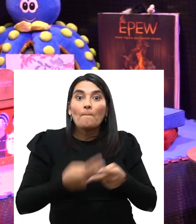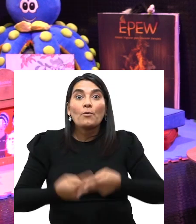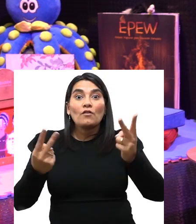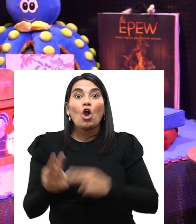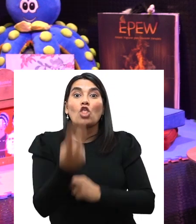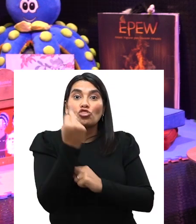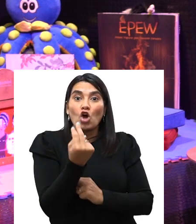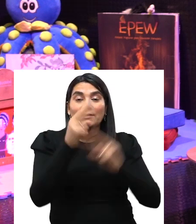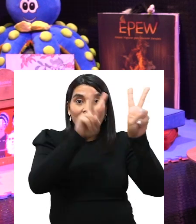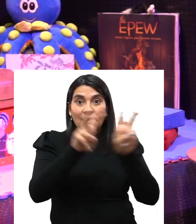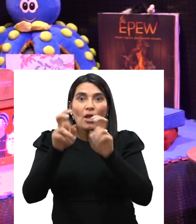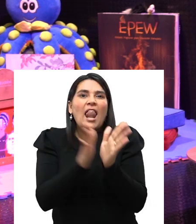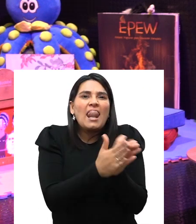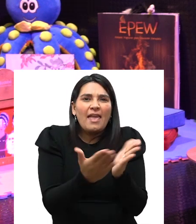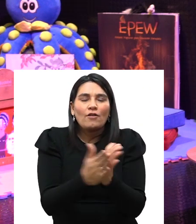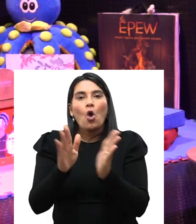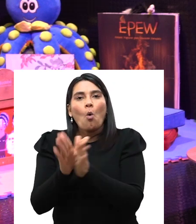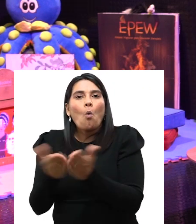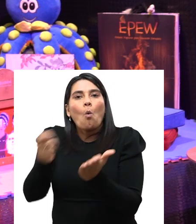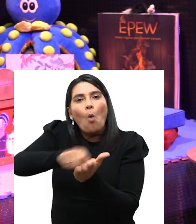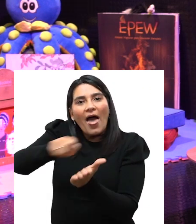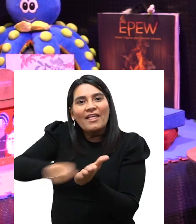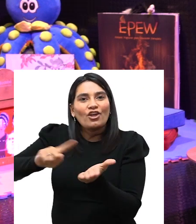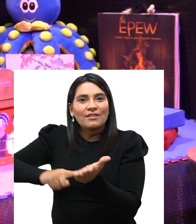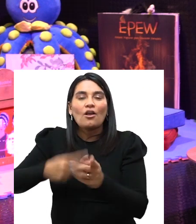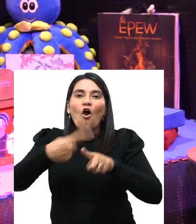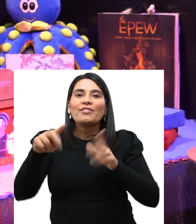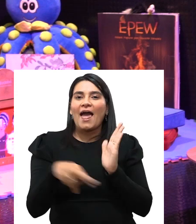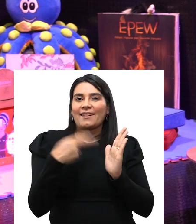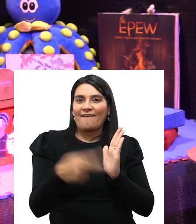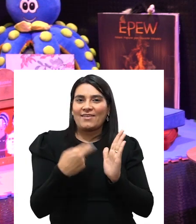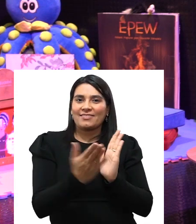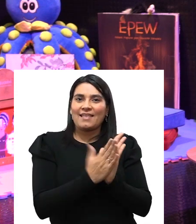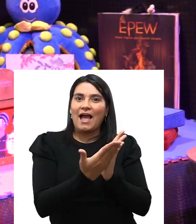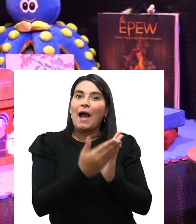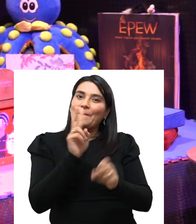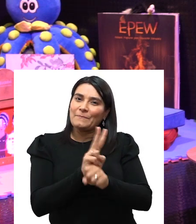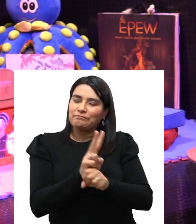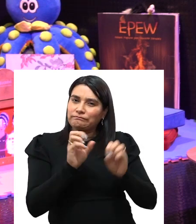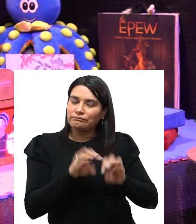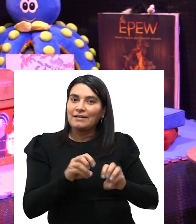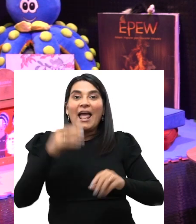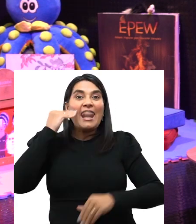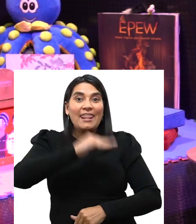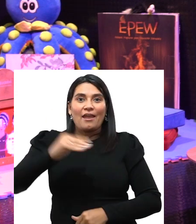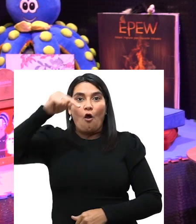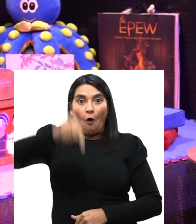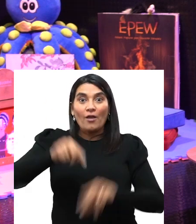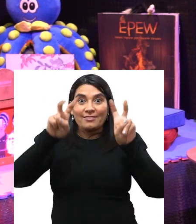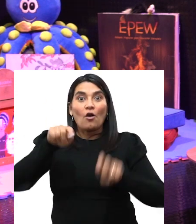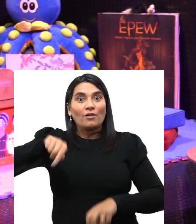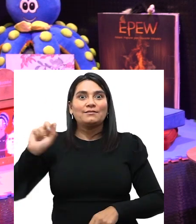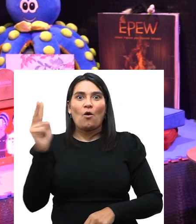títulos, entre libros, cuadernos técnicos, y nuestra revista académica Niñez Hoy publicó su segunda edición titulada